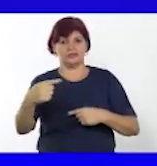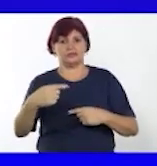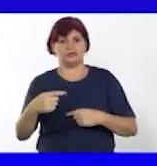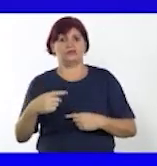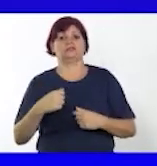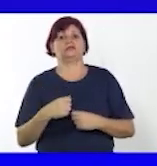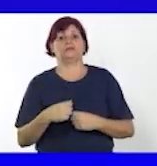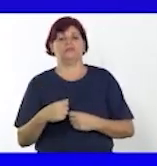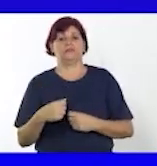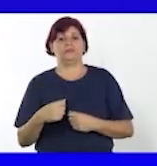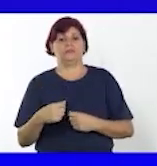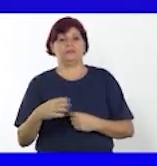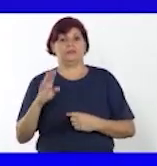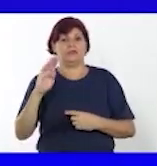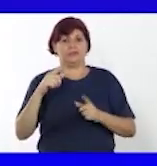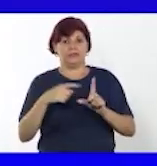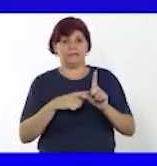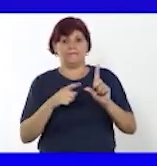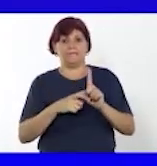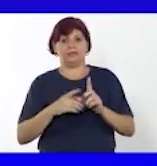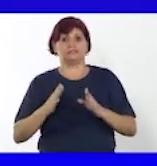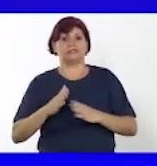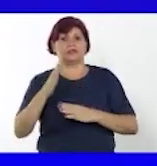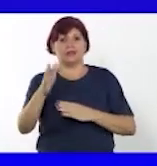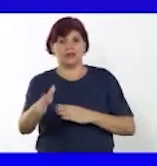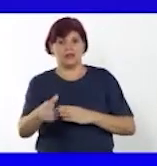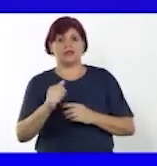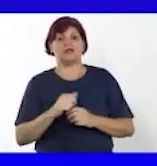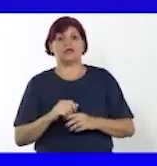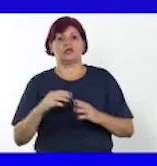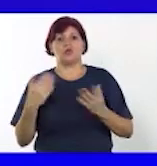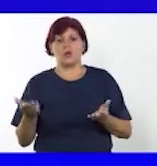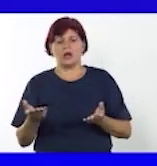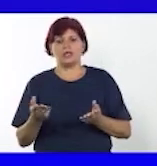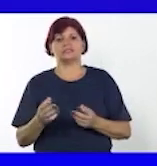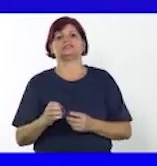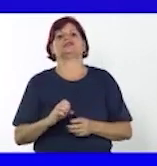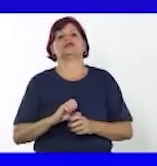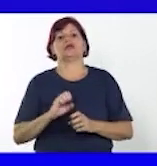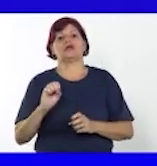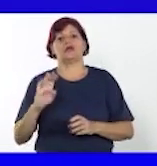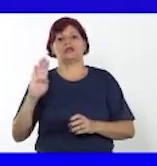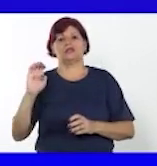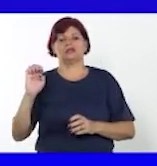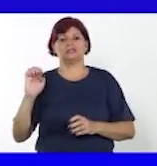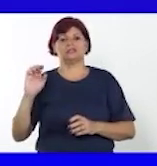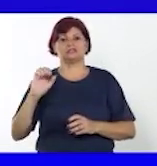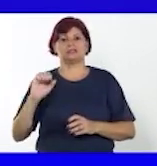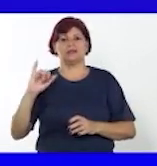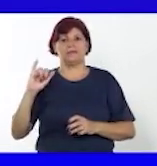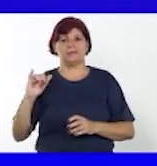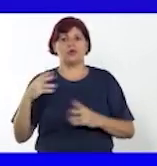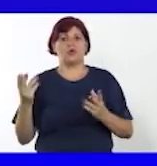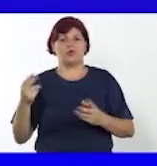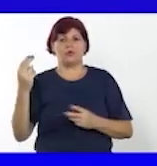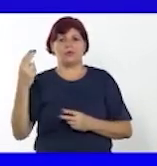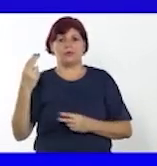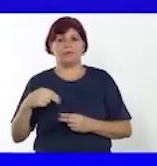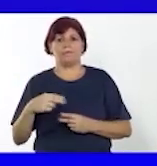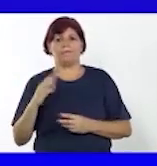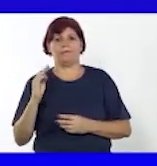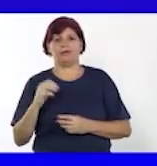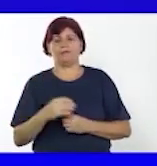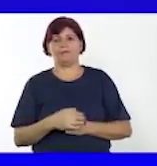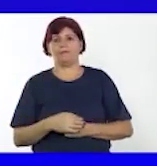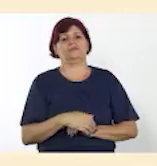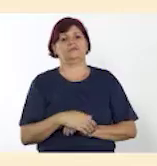al vértice es la misma, o es la misma distancia del vértice a la línea directriz, y es el semiparámetro o el